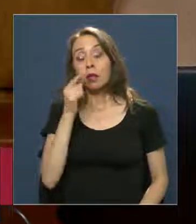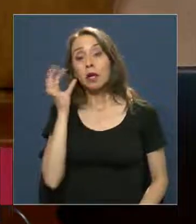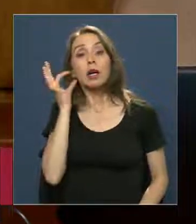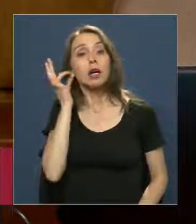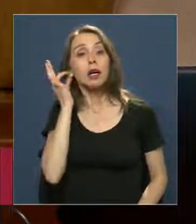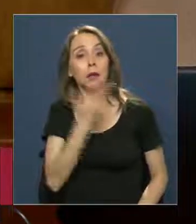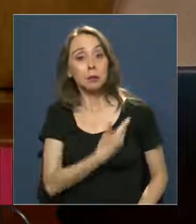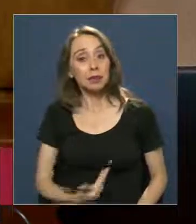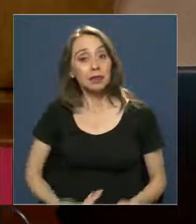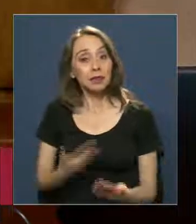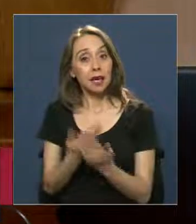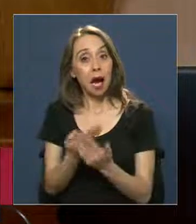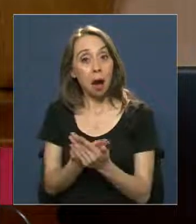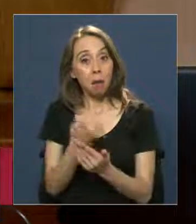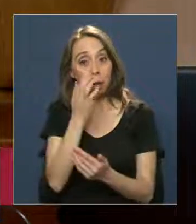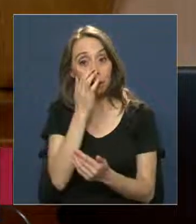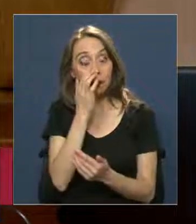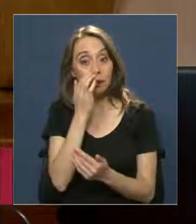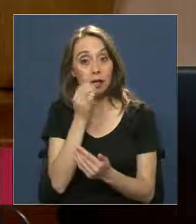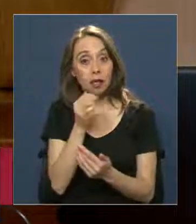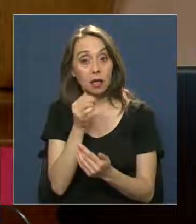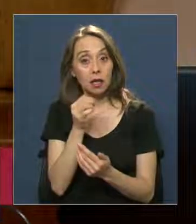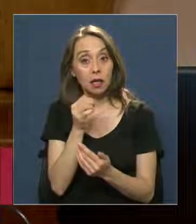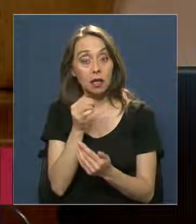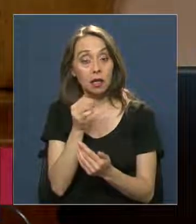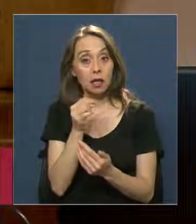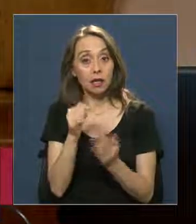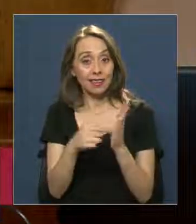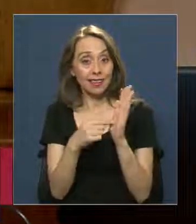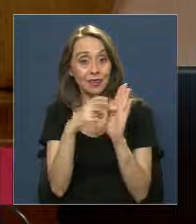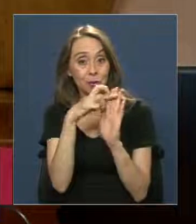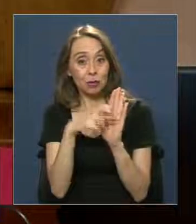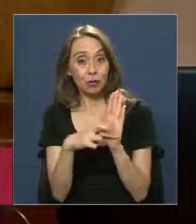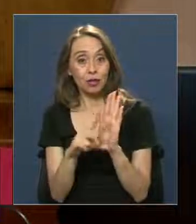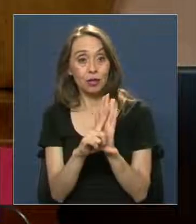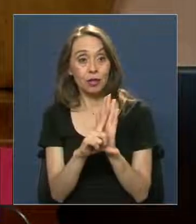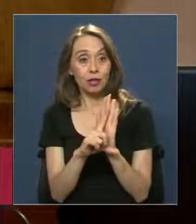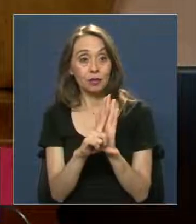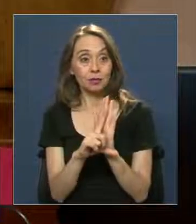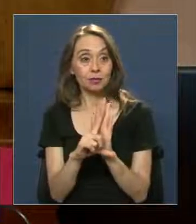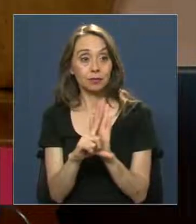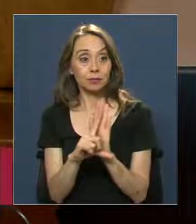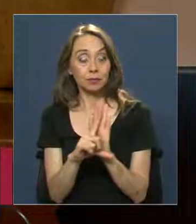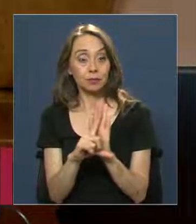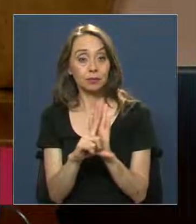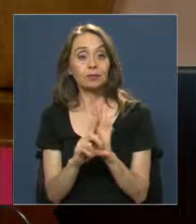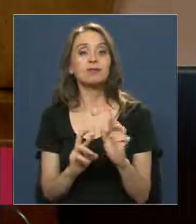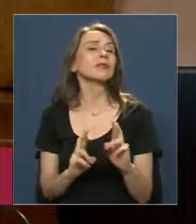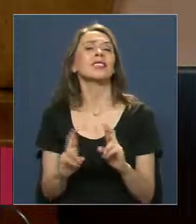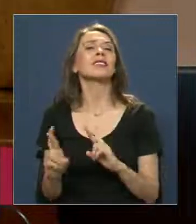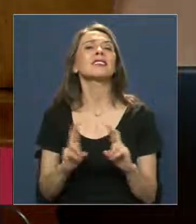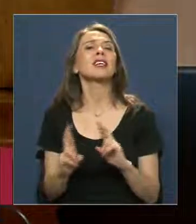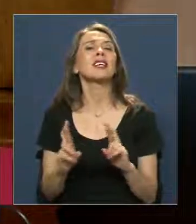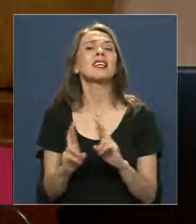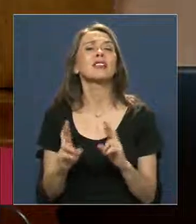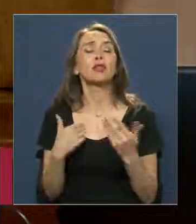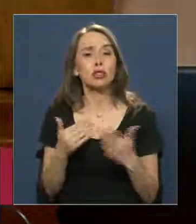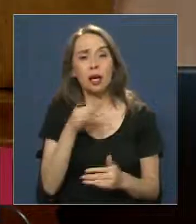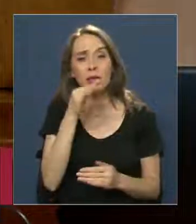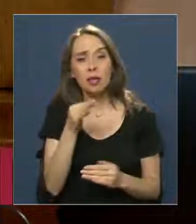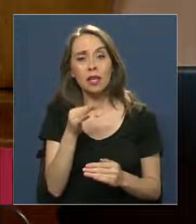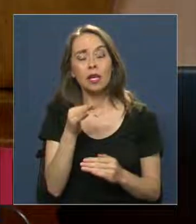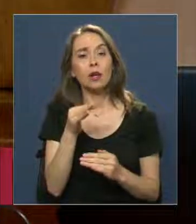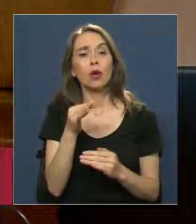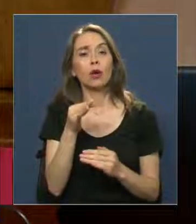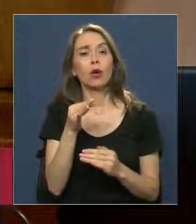Presidenta, aprovechando este de proyecto también, que tiene que ver, como lo digo, mucha